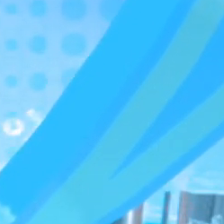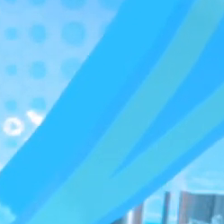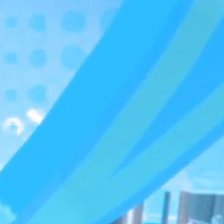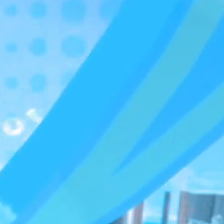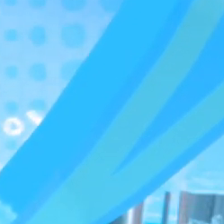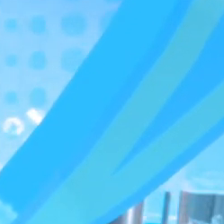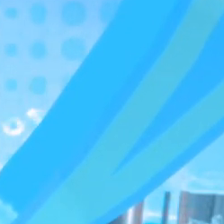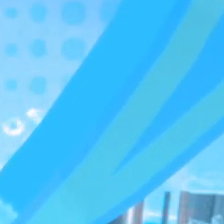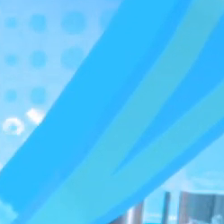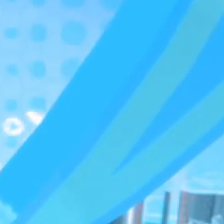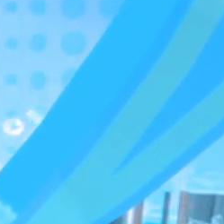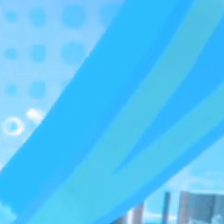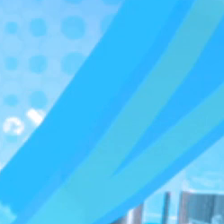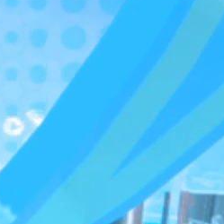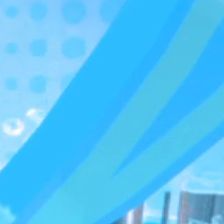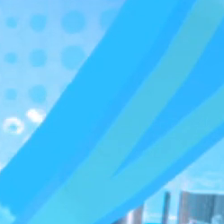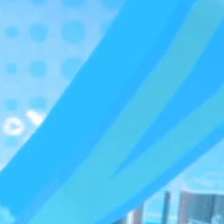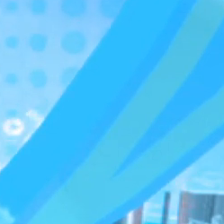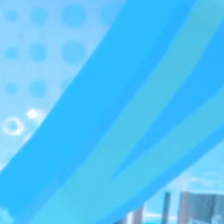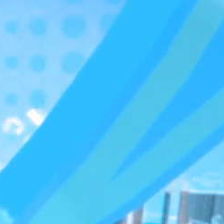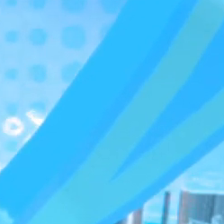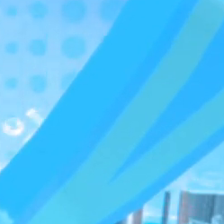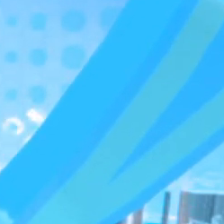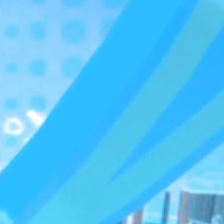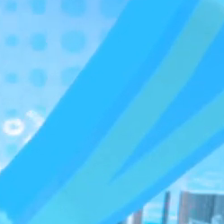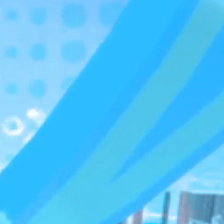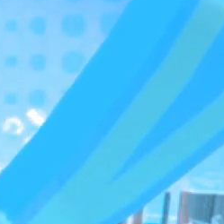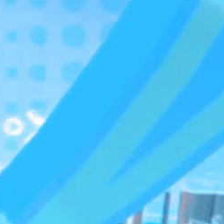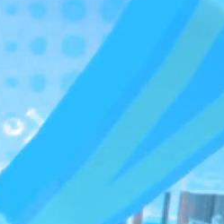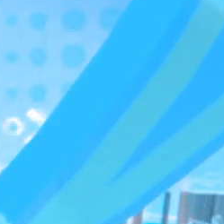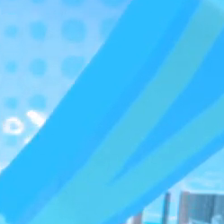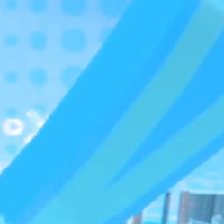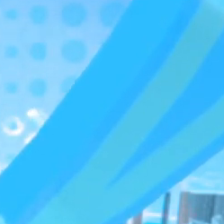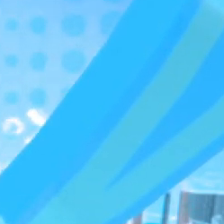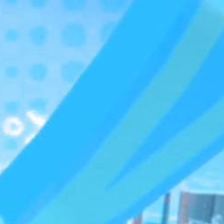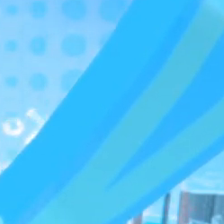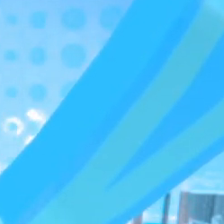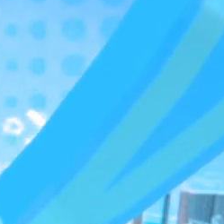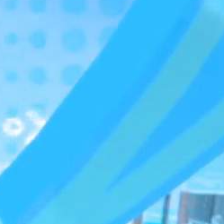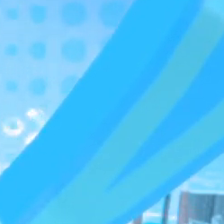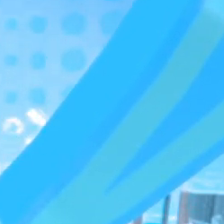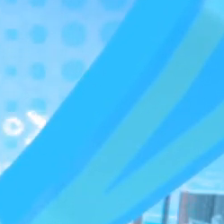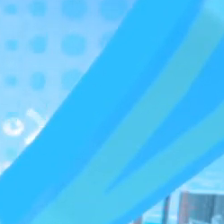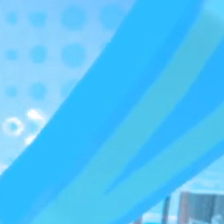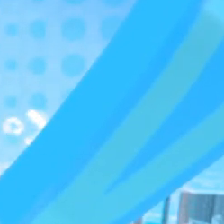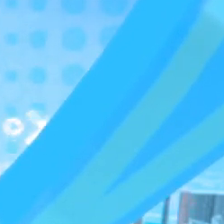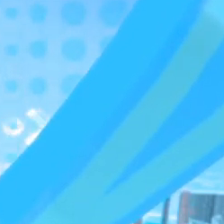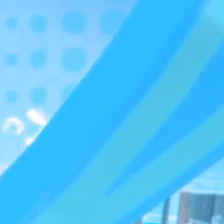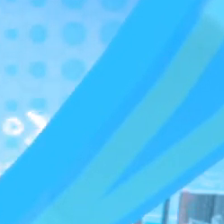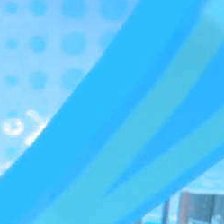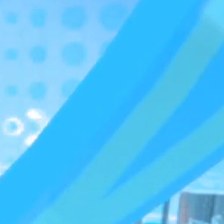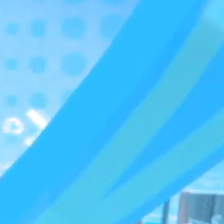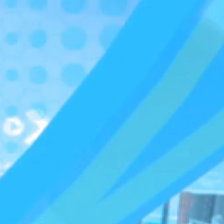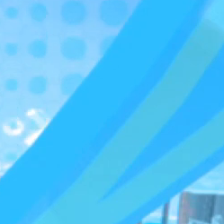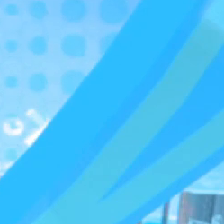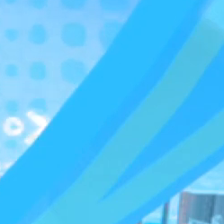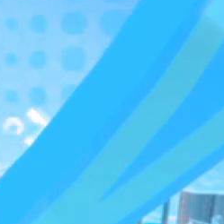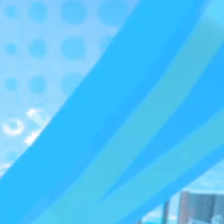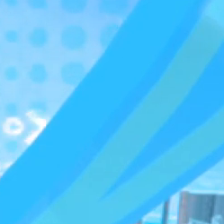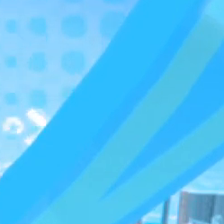compra, 610 colones con 85 centavos. El precio del dólar en la venta,